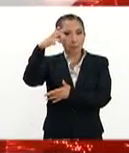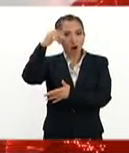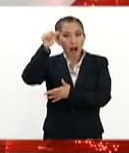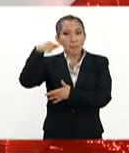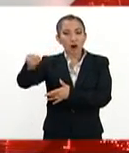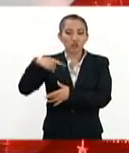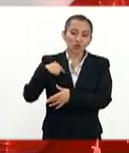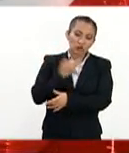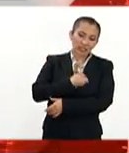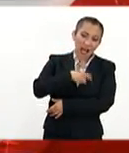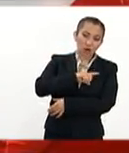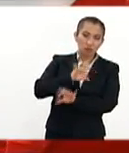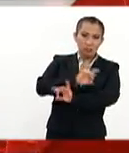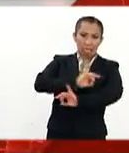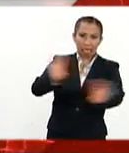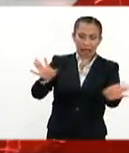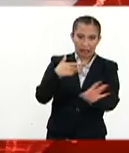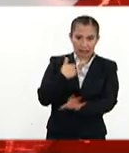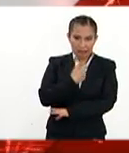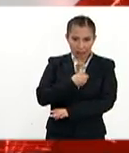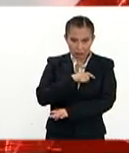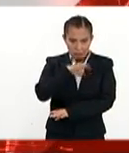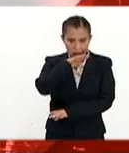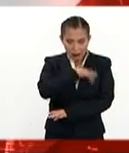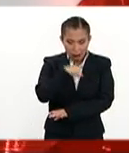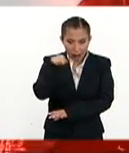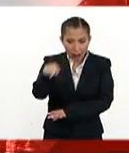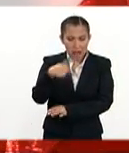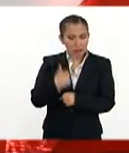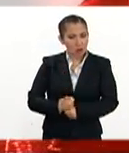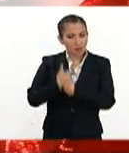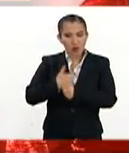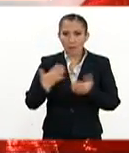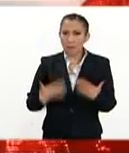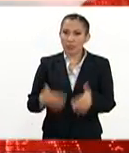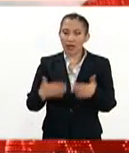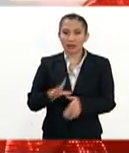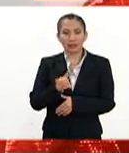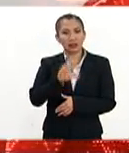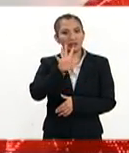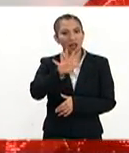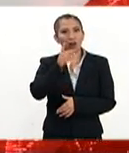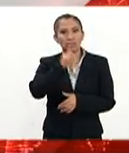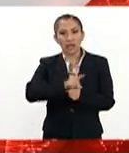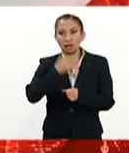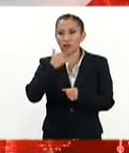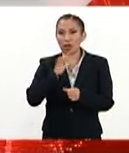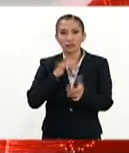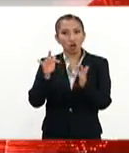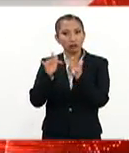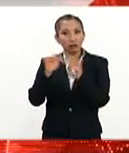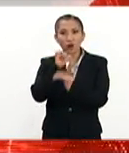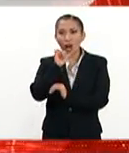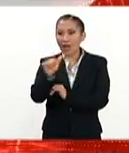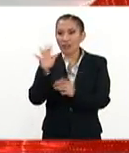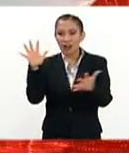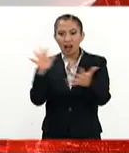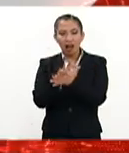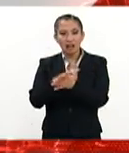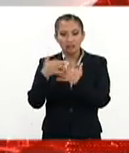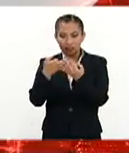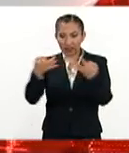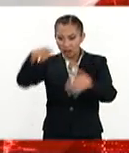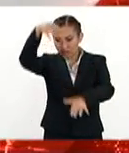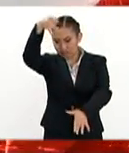debido a su estado de salud, que es muy delicado. Él sufrió mucho en Panamá, 35 días incomunicado. En una celda bajo